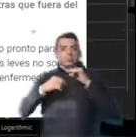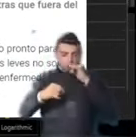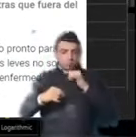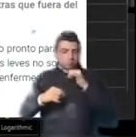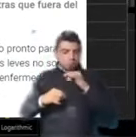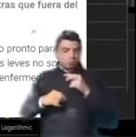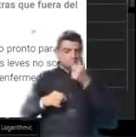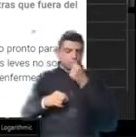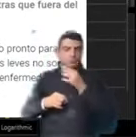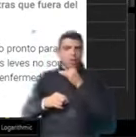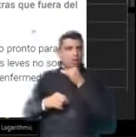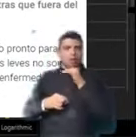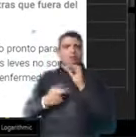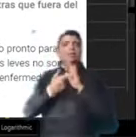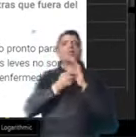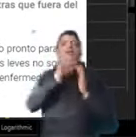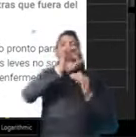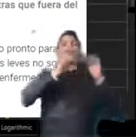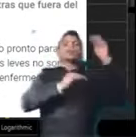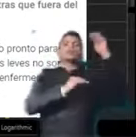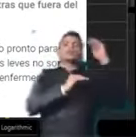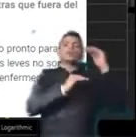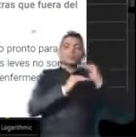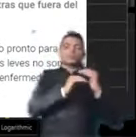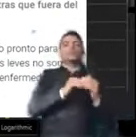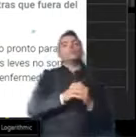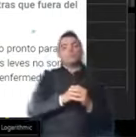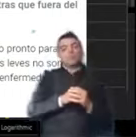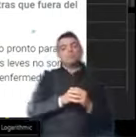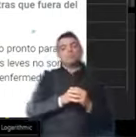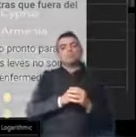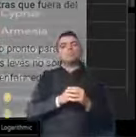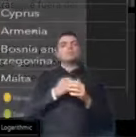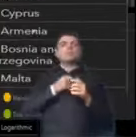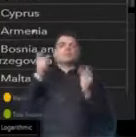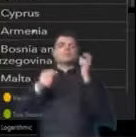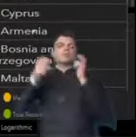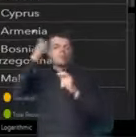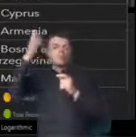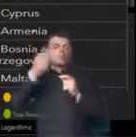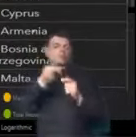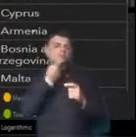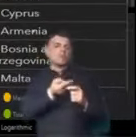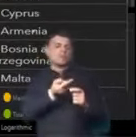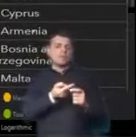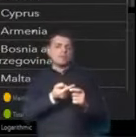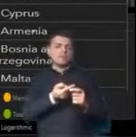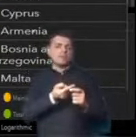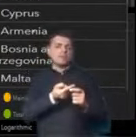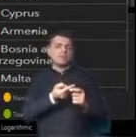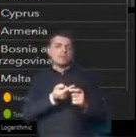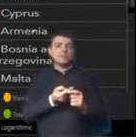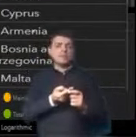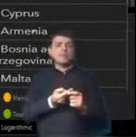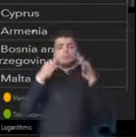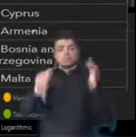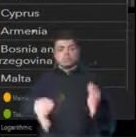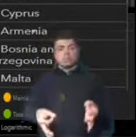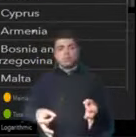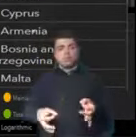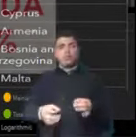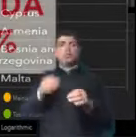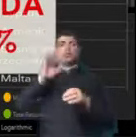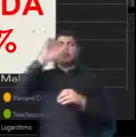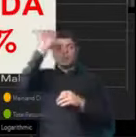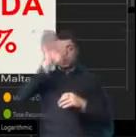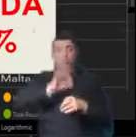se reduzca significativamente. ¿Qué dicen los expertos? ¿Qué dicen los científicos? Y es que en realidad la tasa de